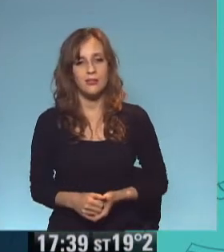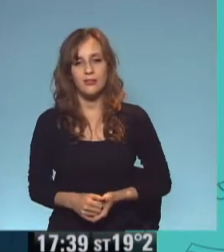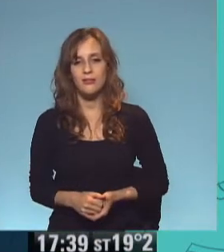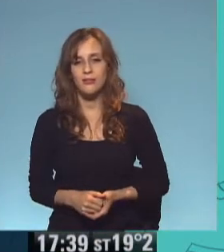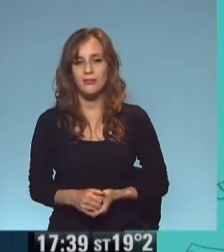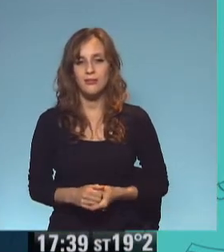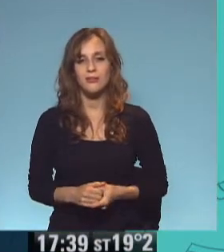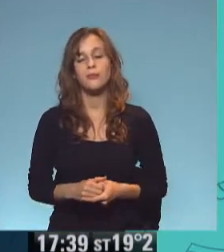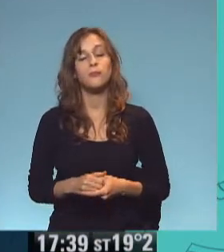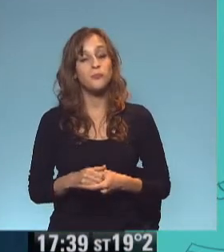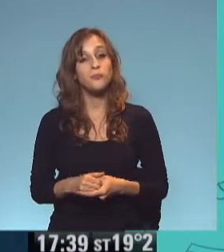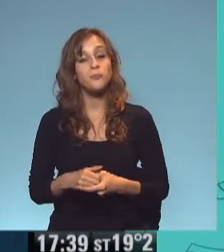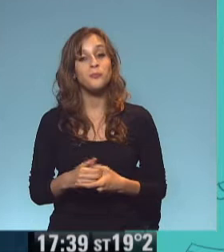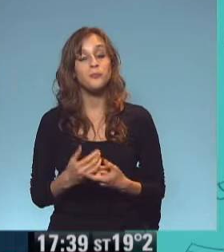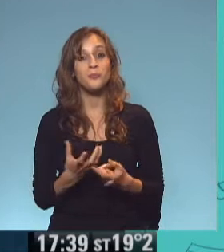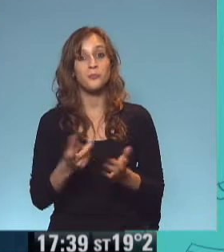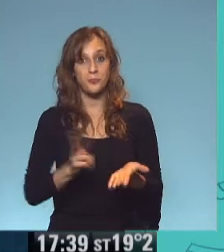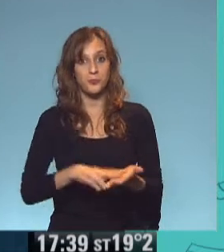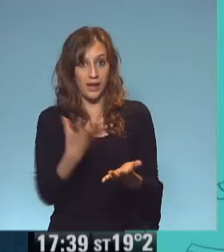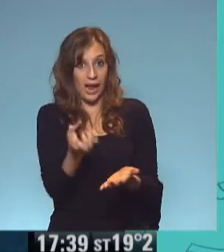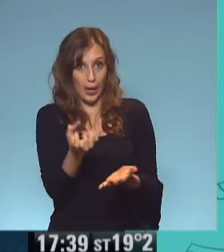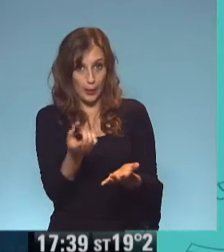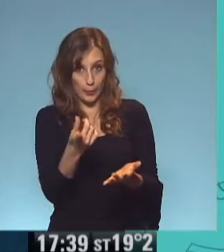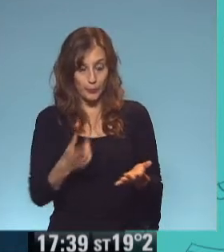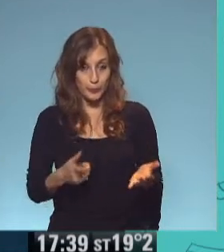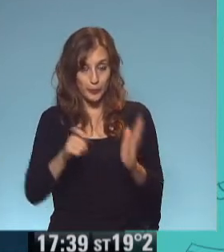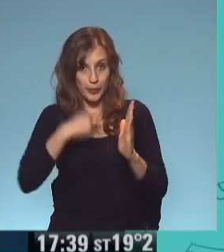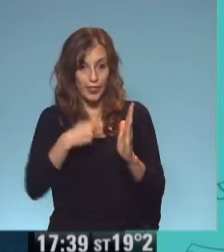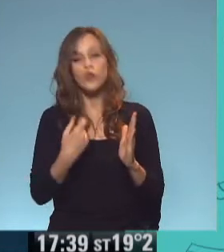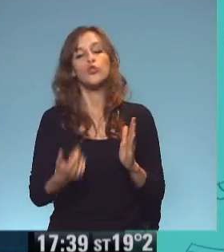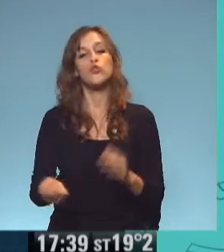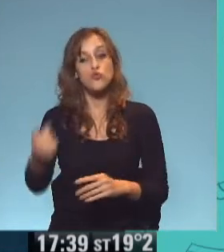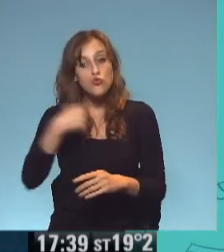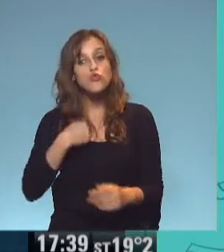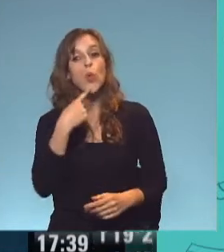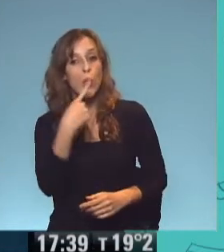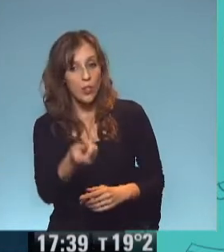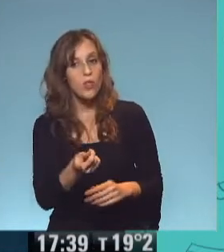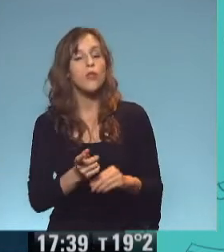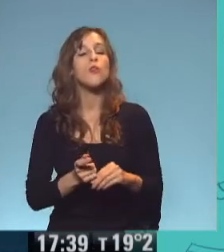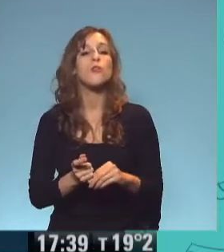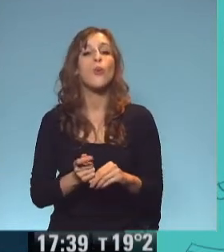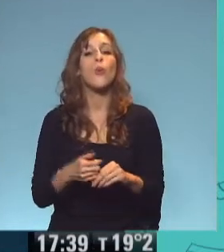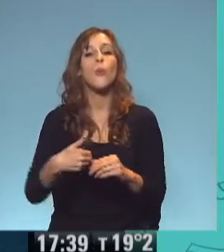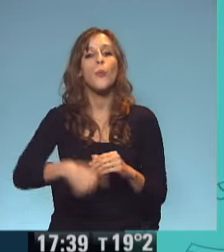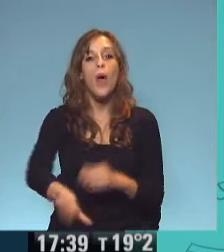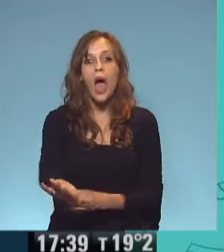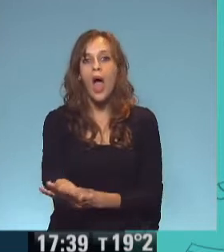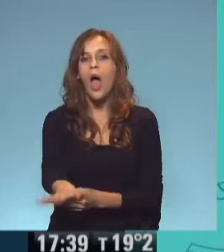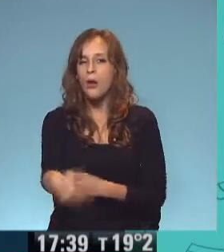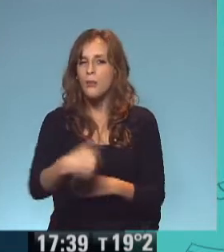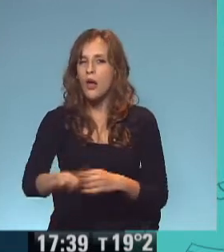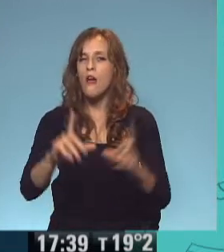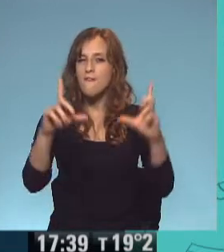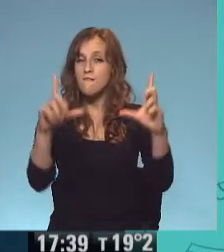Querido público de Expediente Secreto Z, les prometo que voy a conseguir las fotos exclusivas